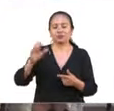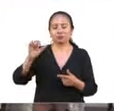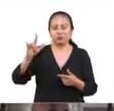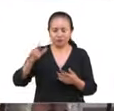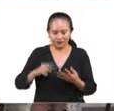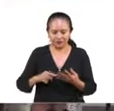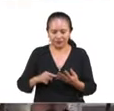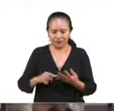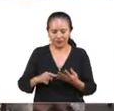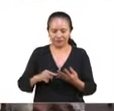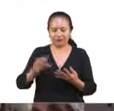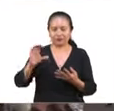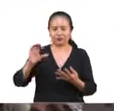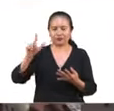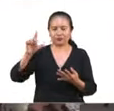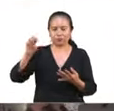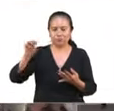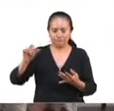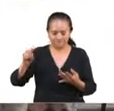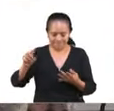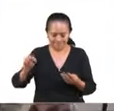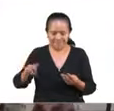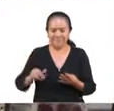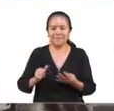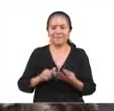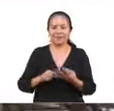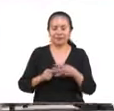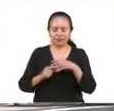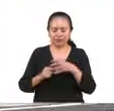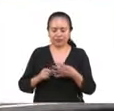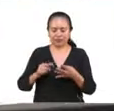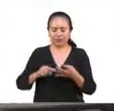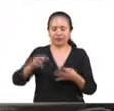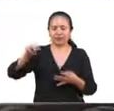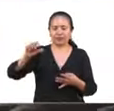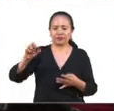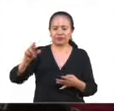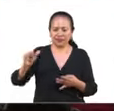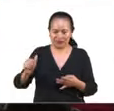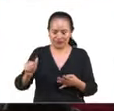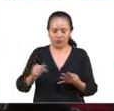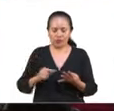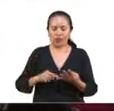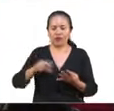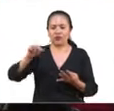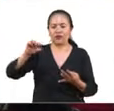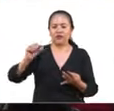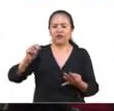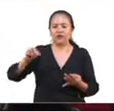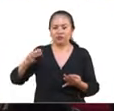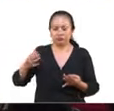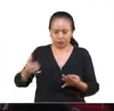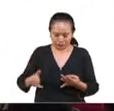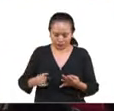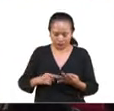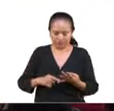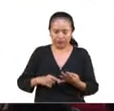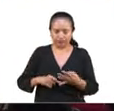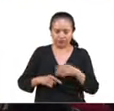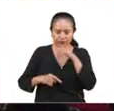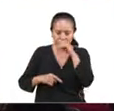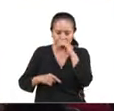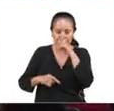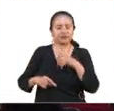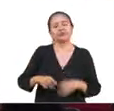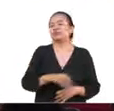Bautista, a Clementina Encarnación, a María Guadalupe Gómez, a Nancy y Yanin, y a todas